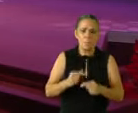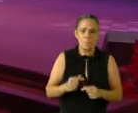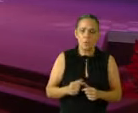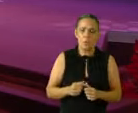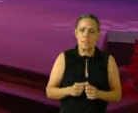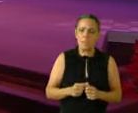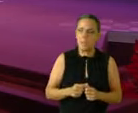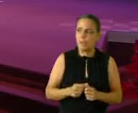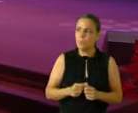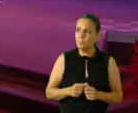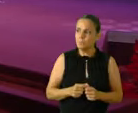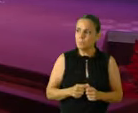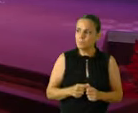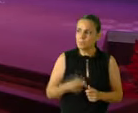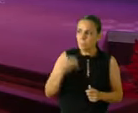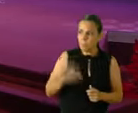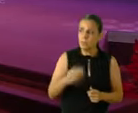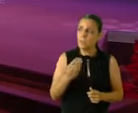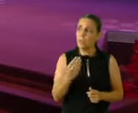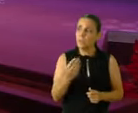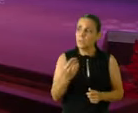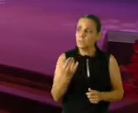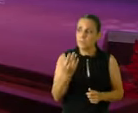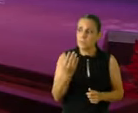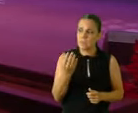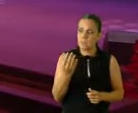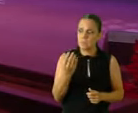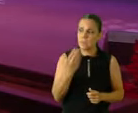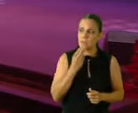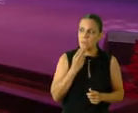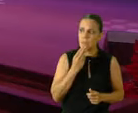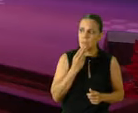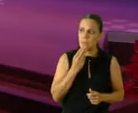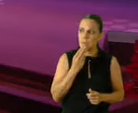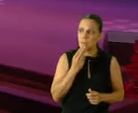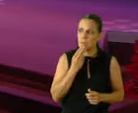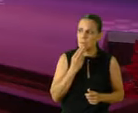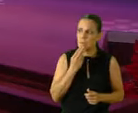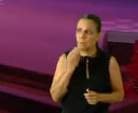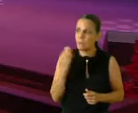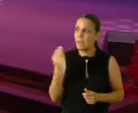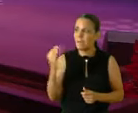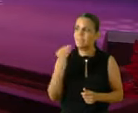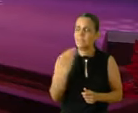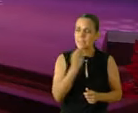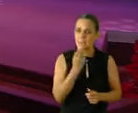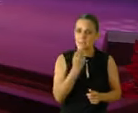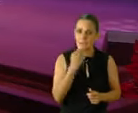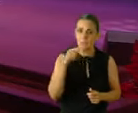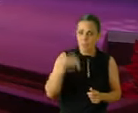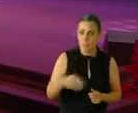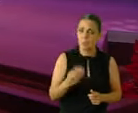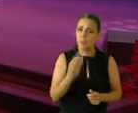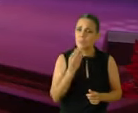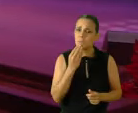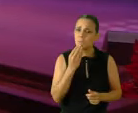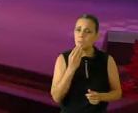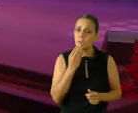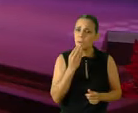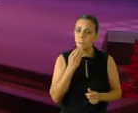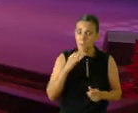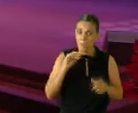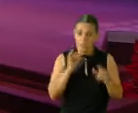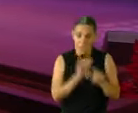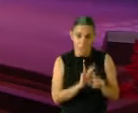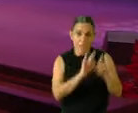serio que cuando se nos revela, como me decía un hermano en el viaje, me dijo, pastora, yo iba a su iglesia,